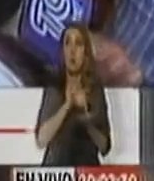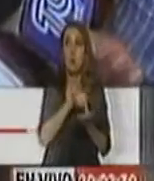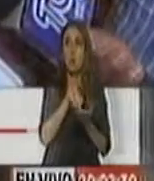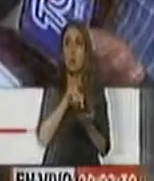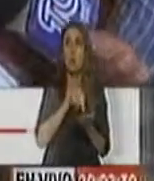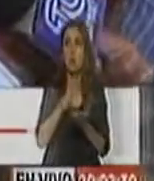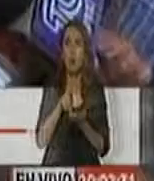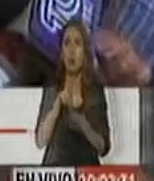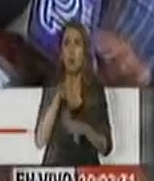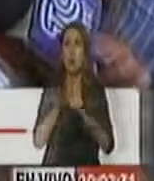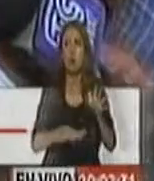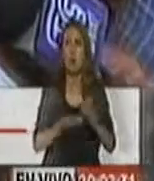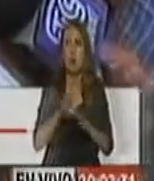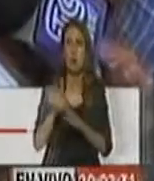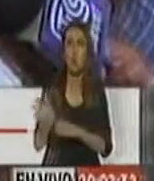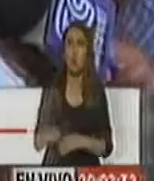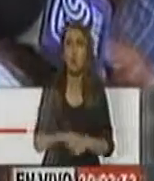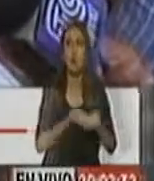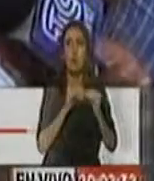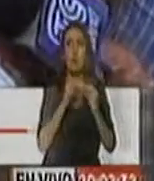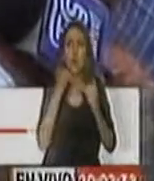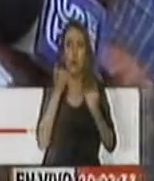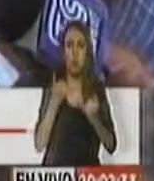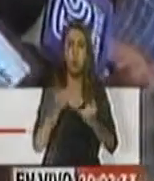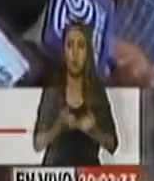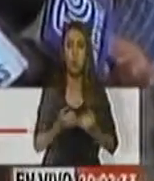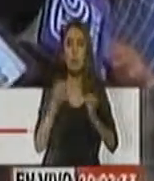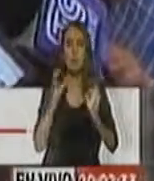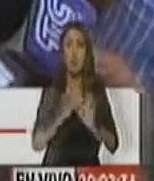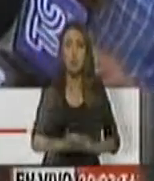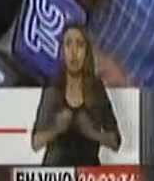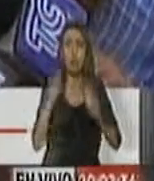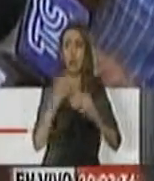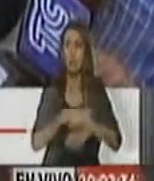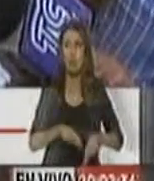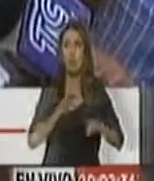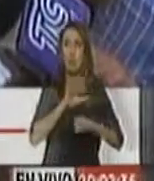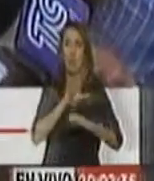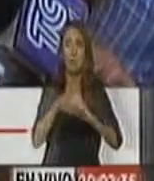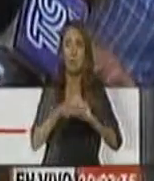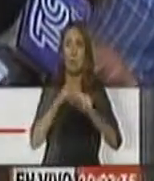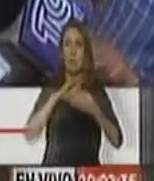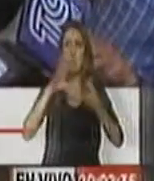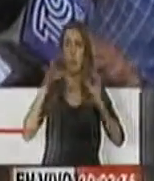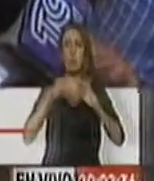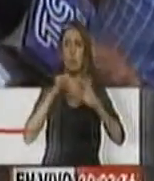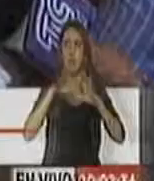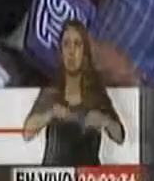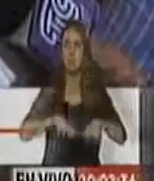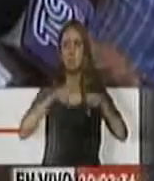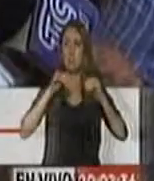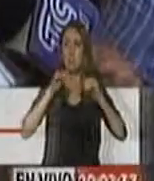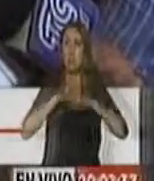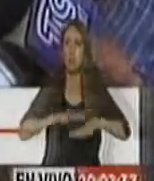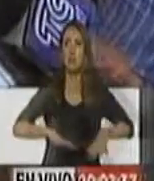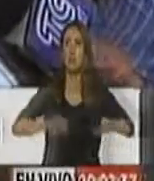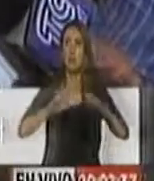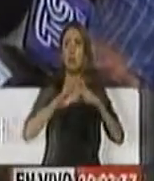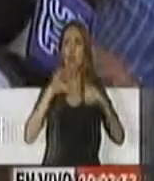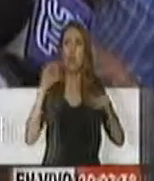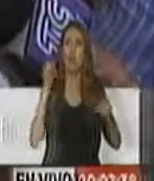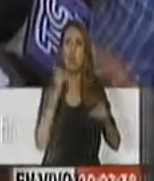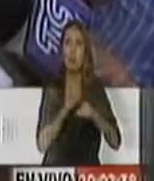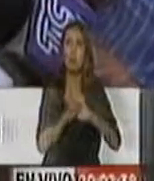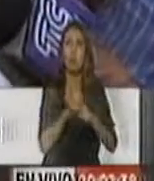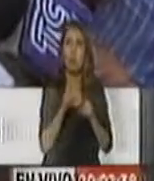ya está nuevamente en marcha, estuvo paralizada un tiempo, pero eso ya se superó. Eso es lo importante, que estamos justamente coordinando para que obras similares,